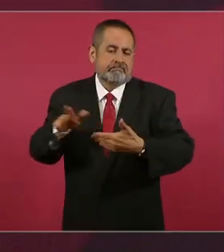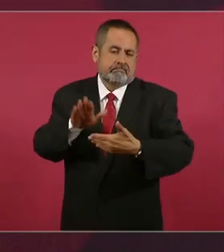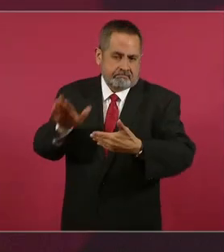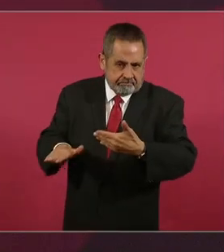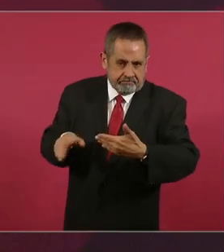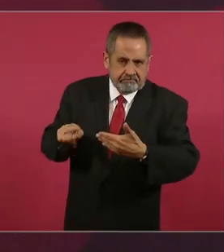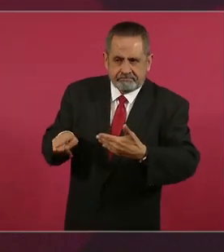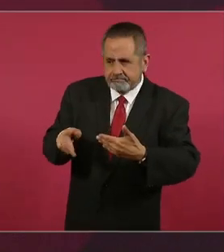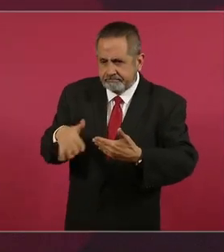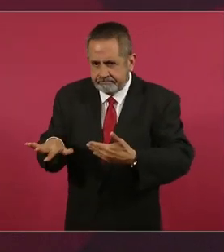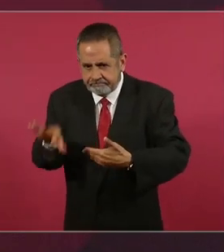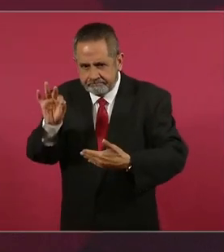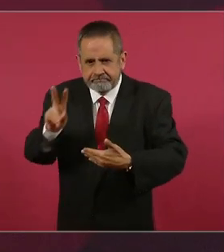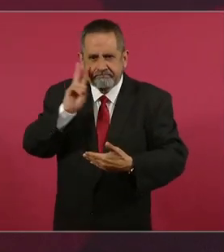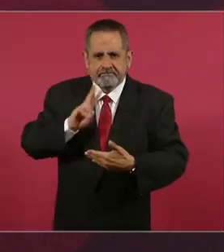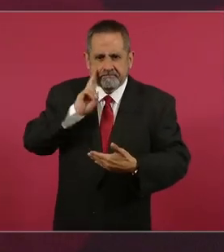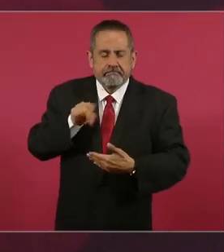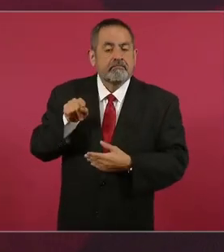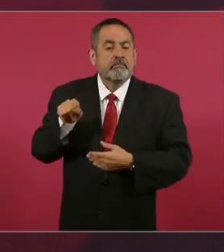un